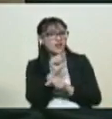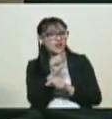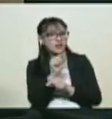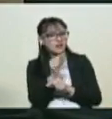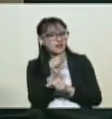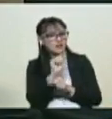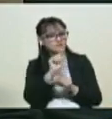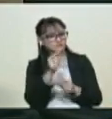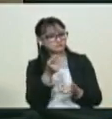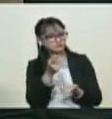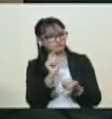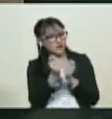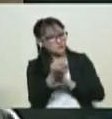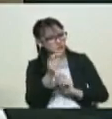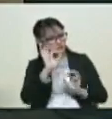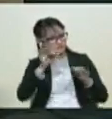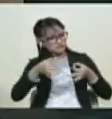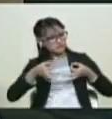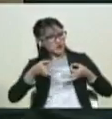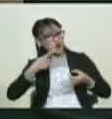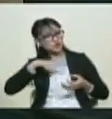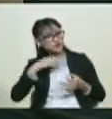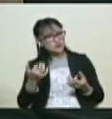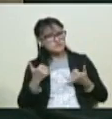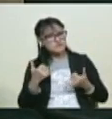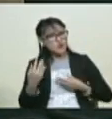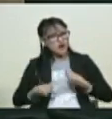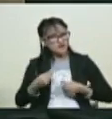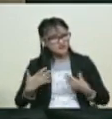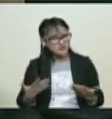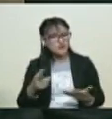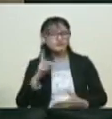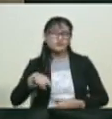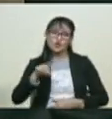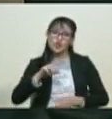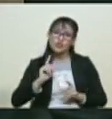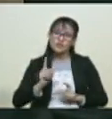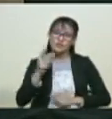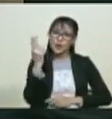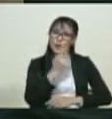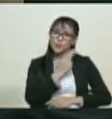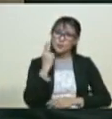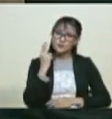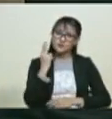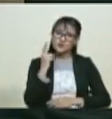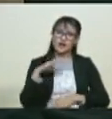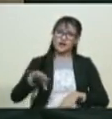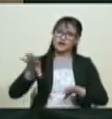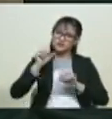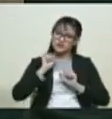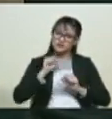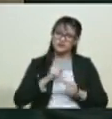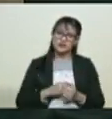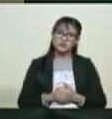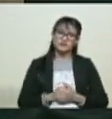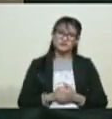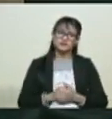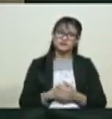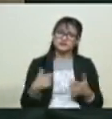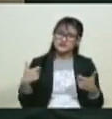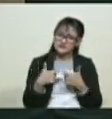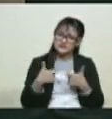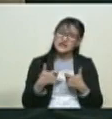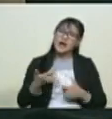para que las cosas mejoren entonces comprometernos con el país entender que la guerra existe